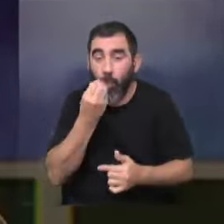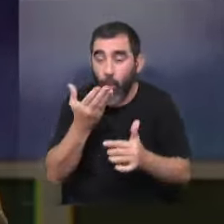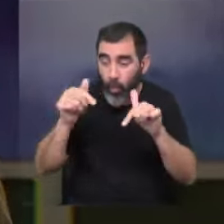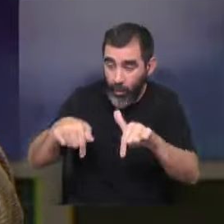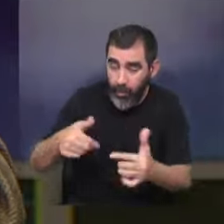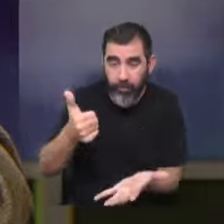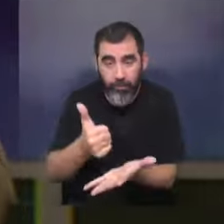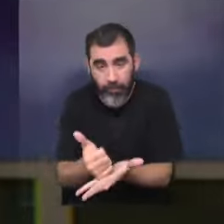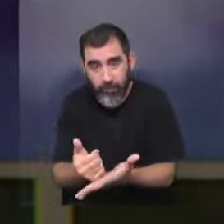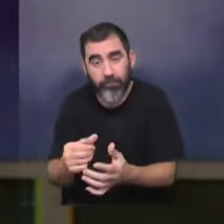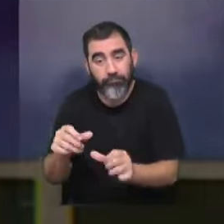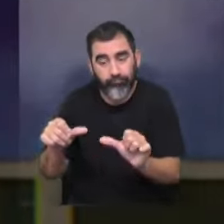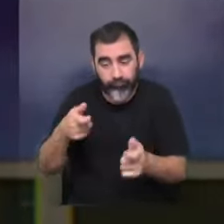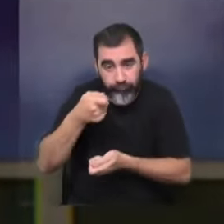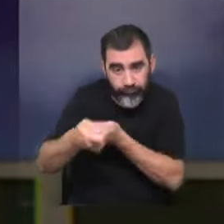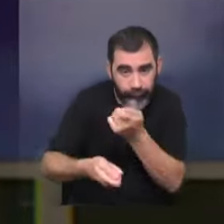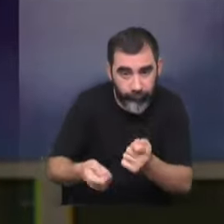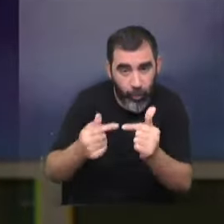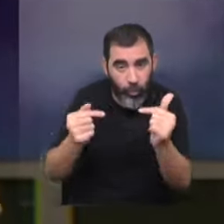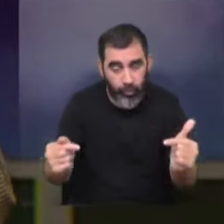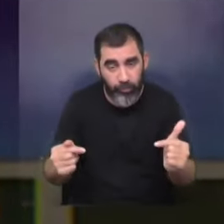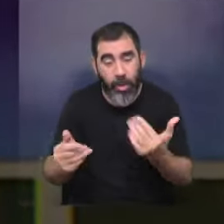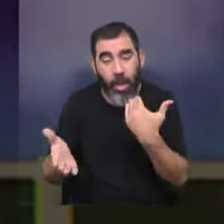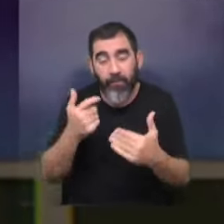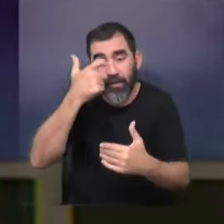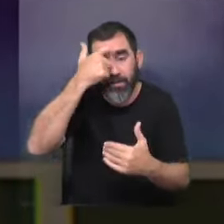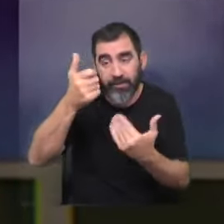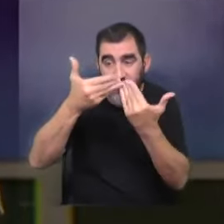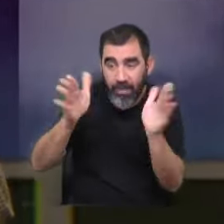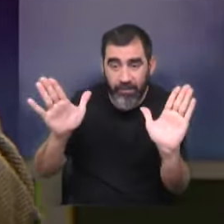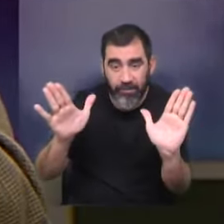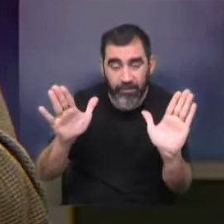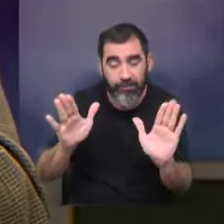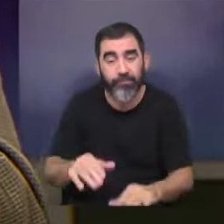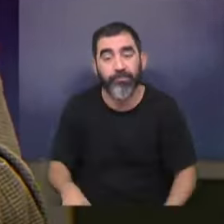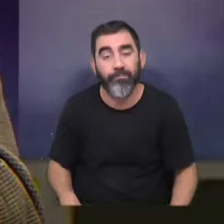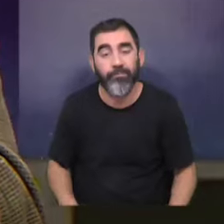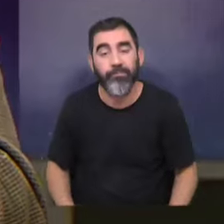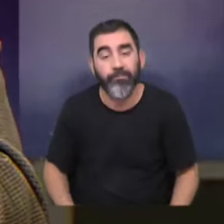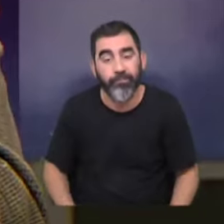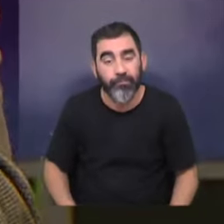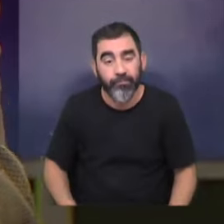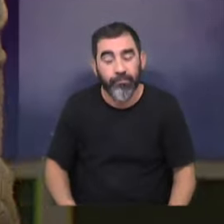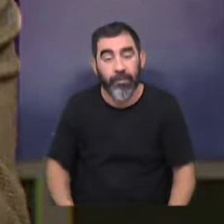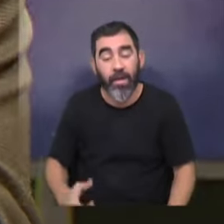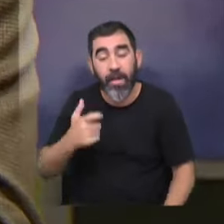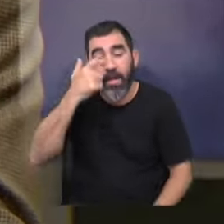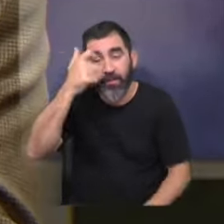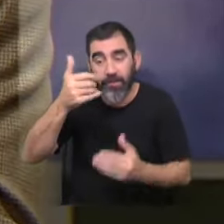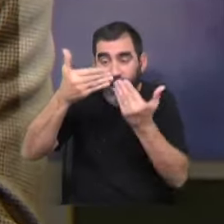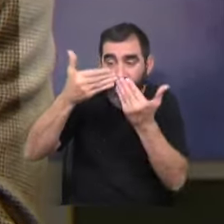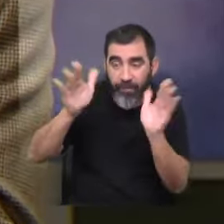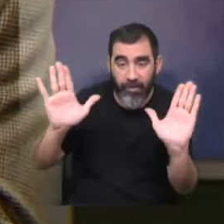acá, está bueno lo que estamos haciendo hablando de ciencia abierta, ¿no? De esta cosa de generar que la ciencia esté